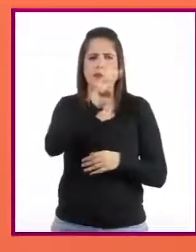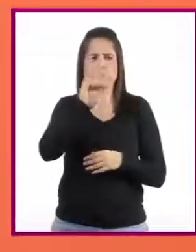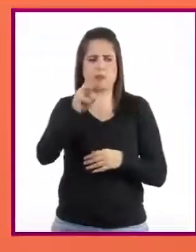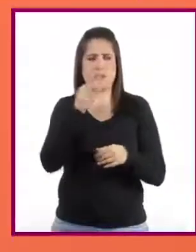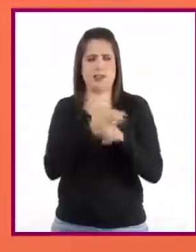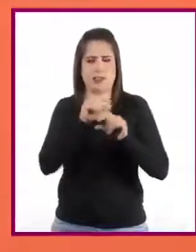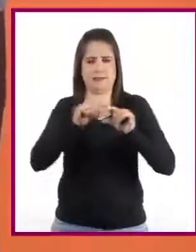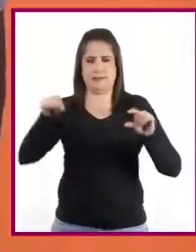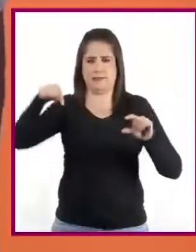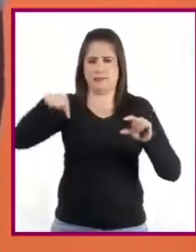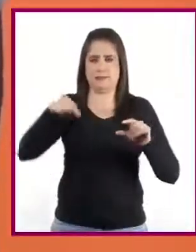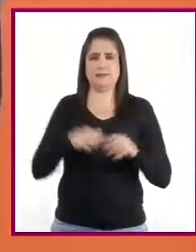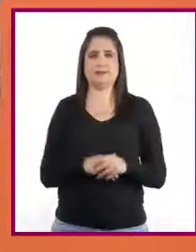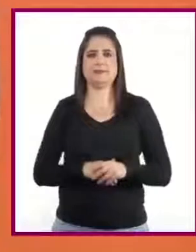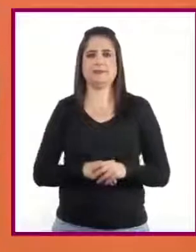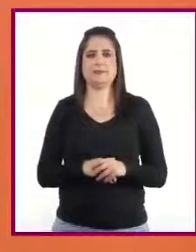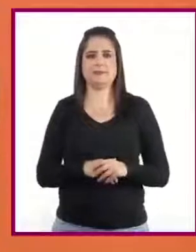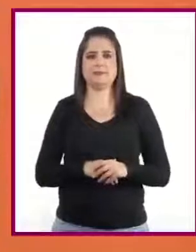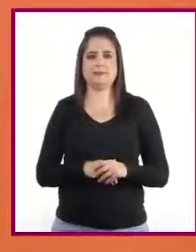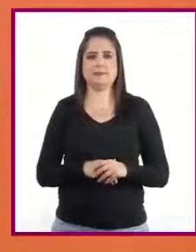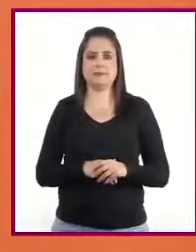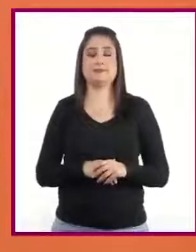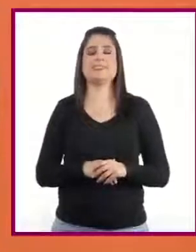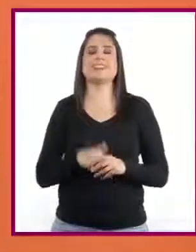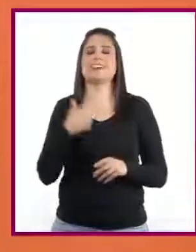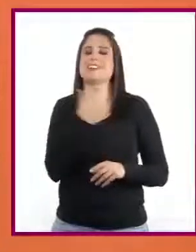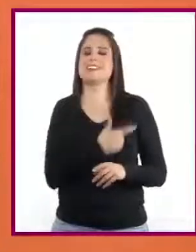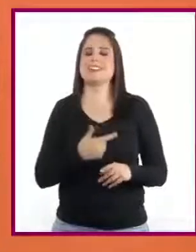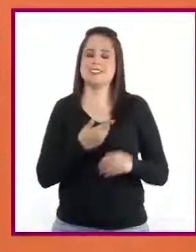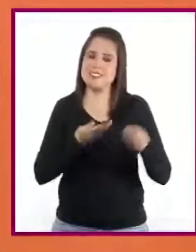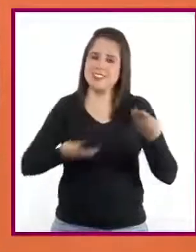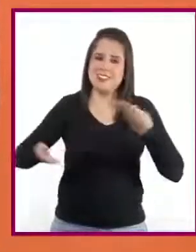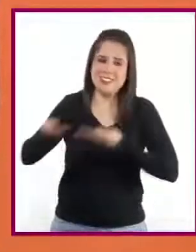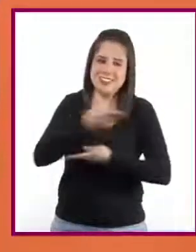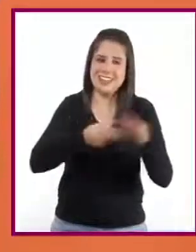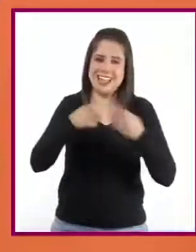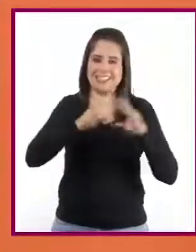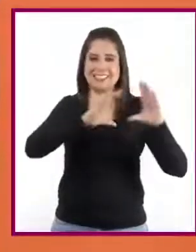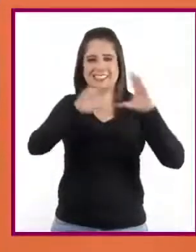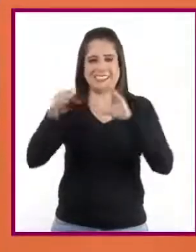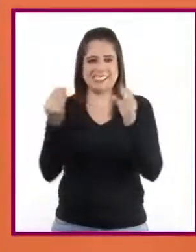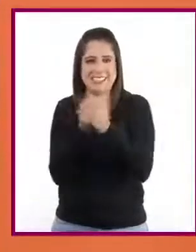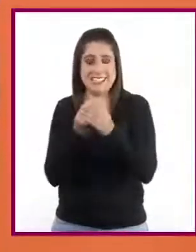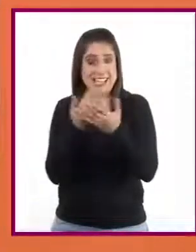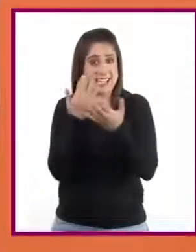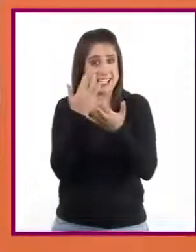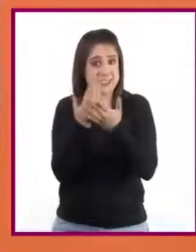en la pantalla. Nos dio gusto compartir esta sesión con ustedes.